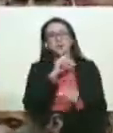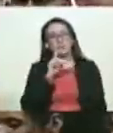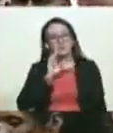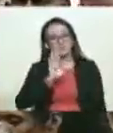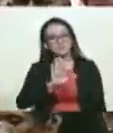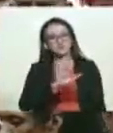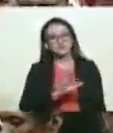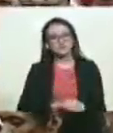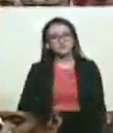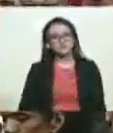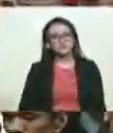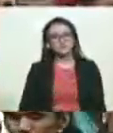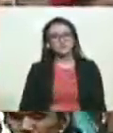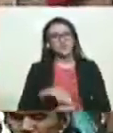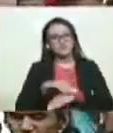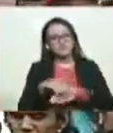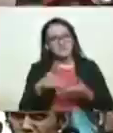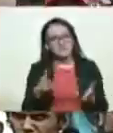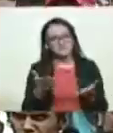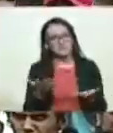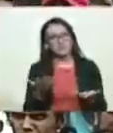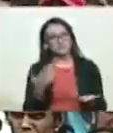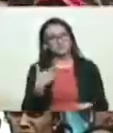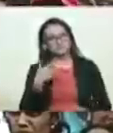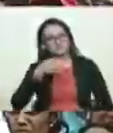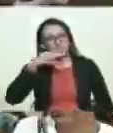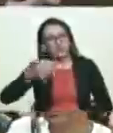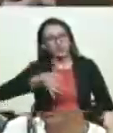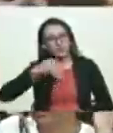ministro marque el ministro de la presidencia